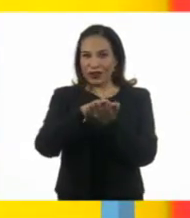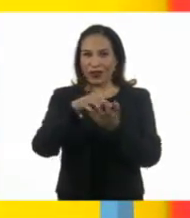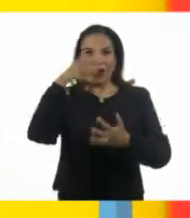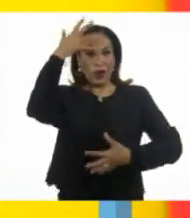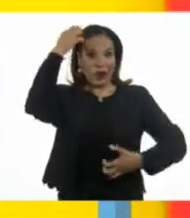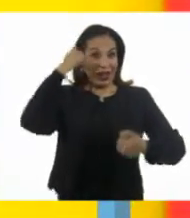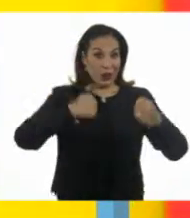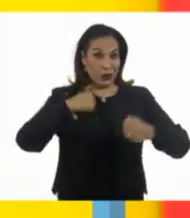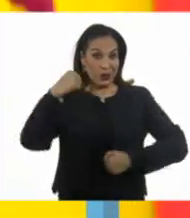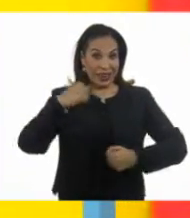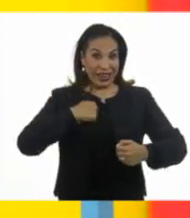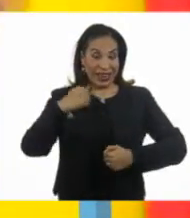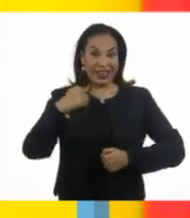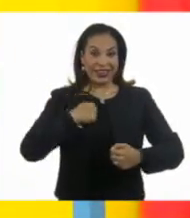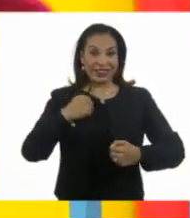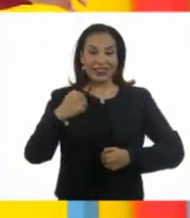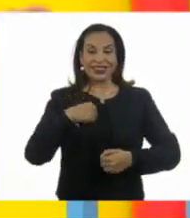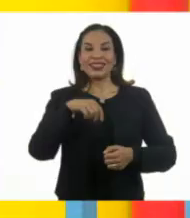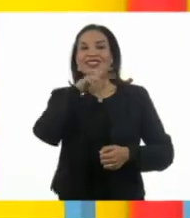orangután,